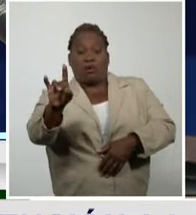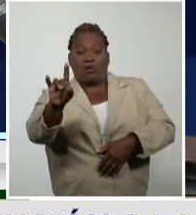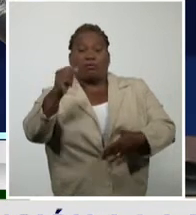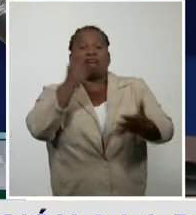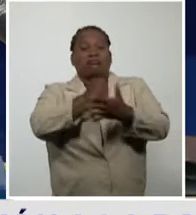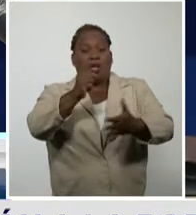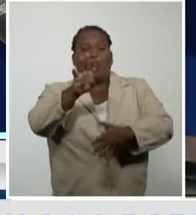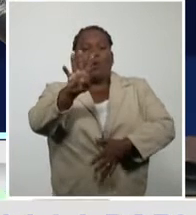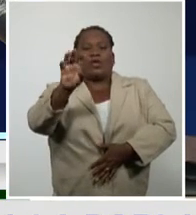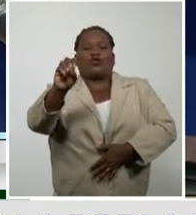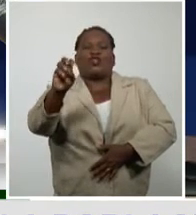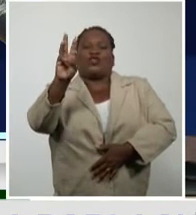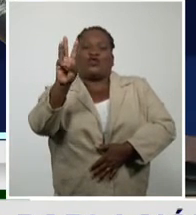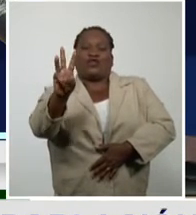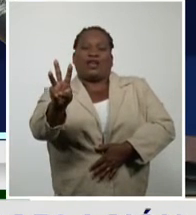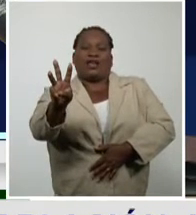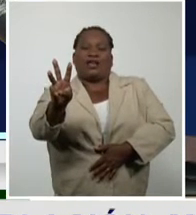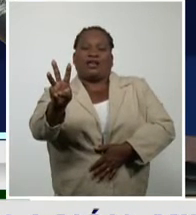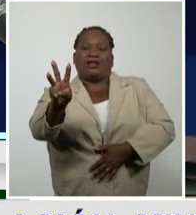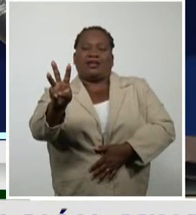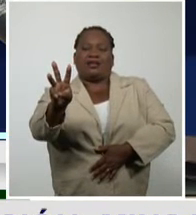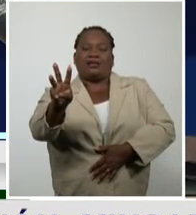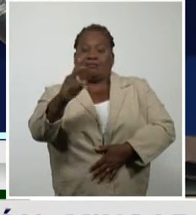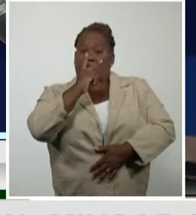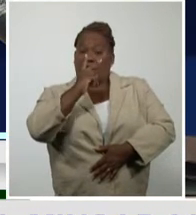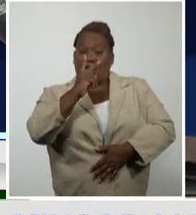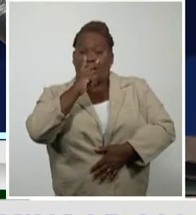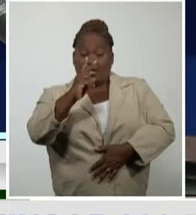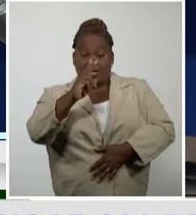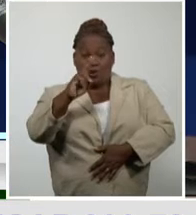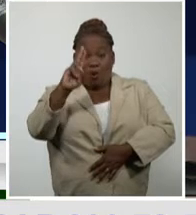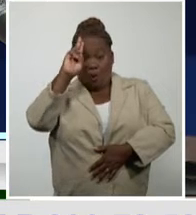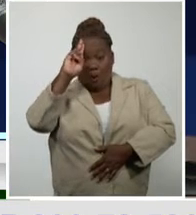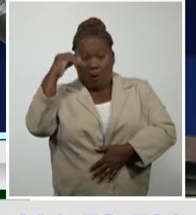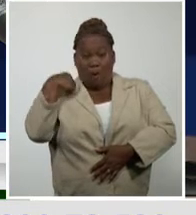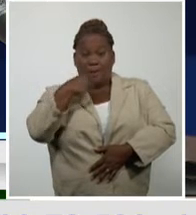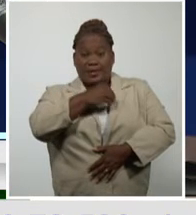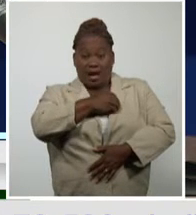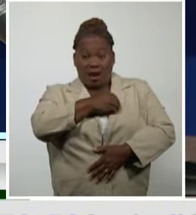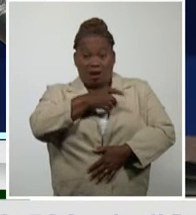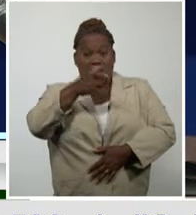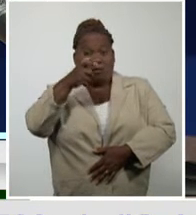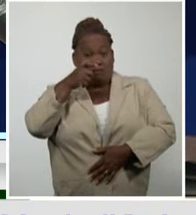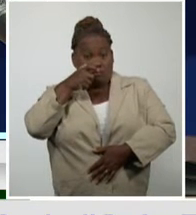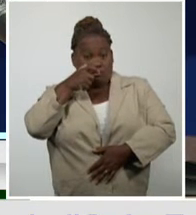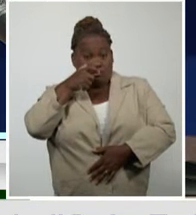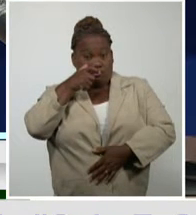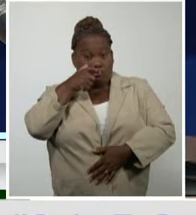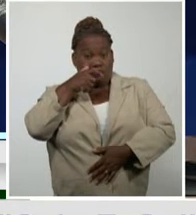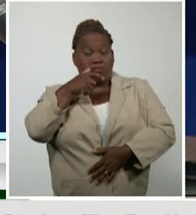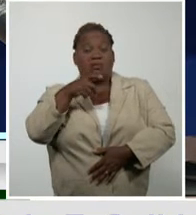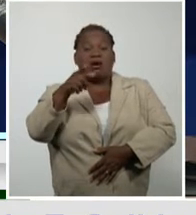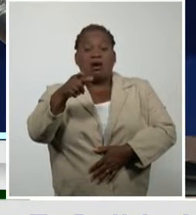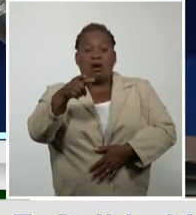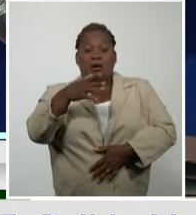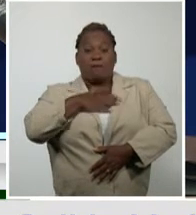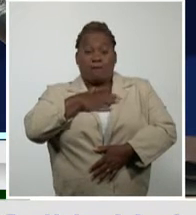403. En la atención primaria de salud se vigilan por parte de nuestro personal de